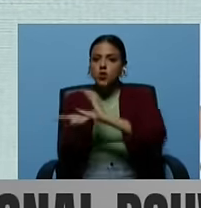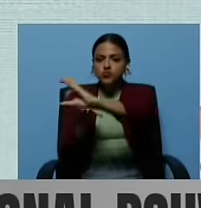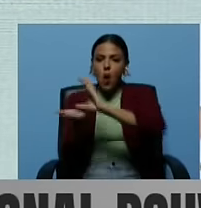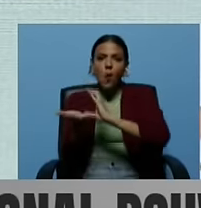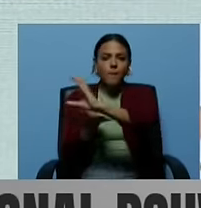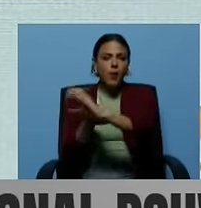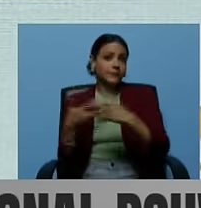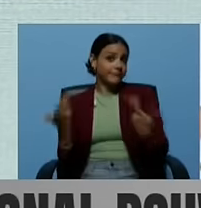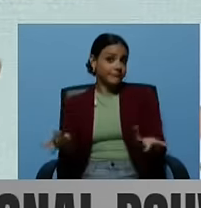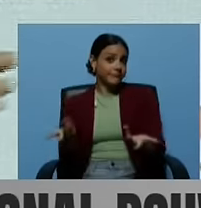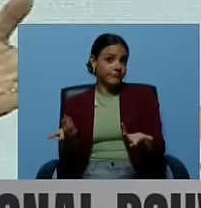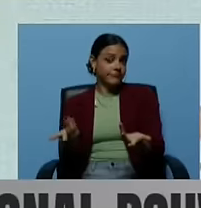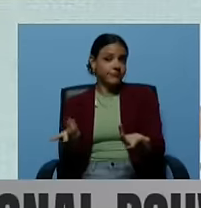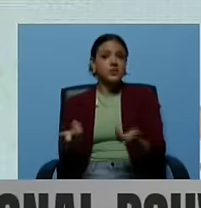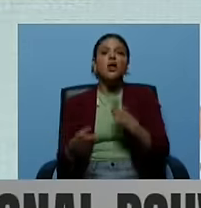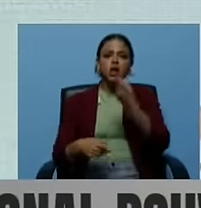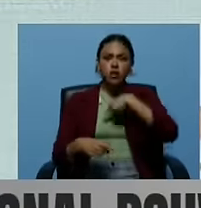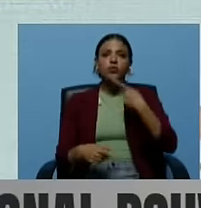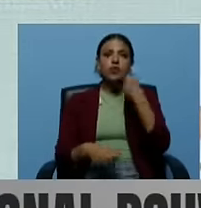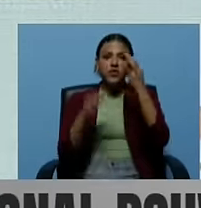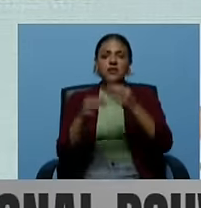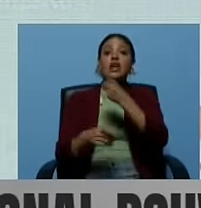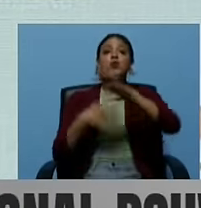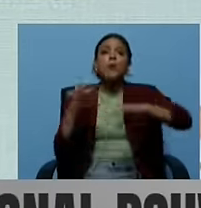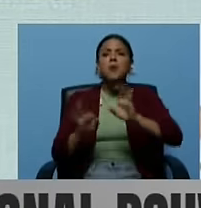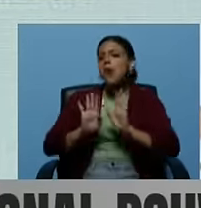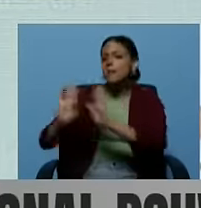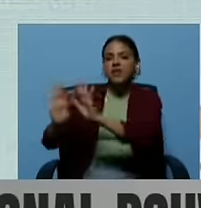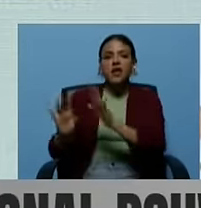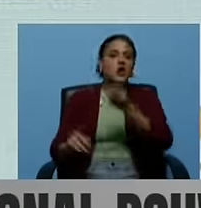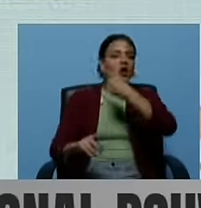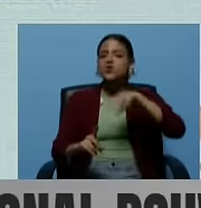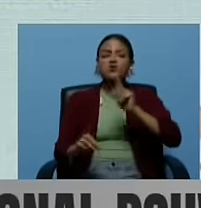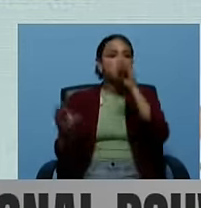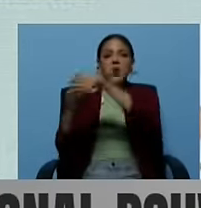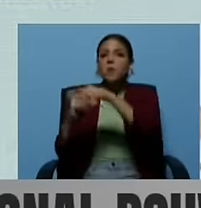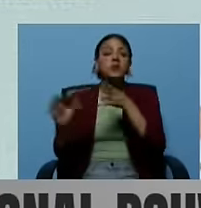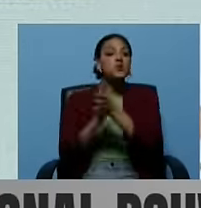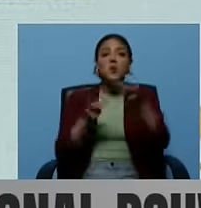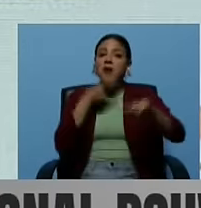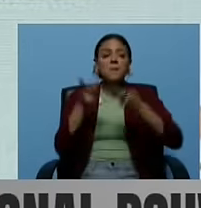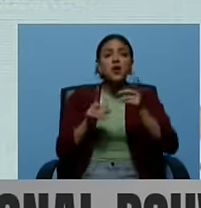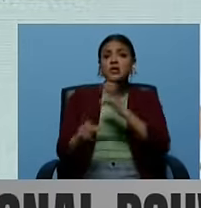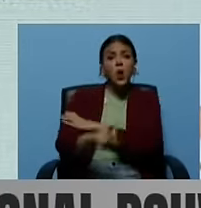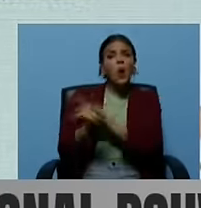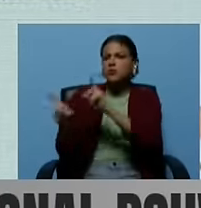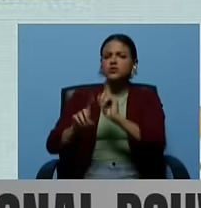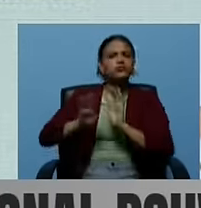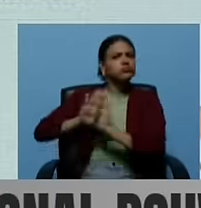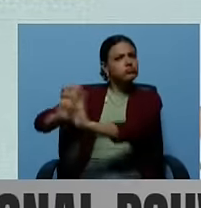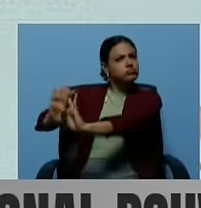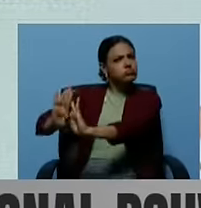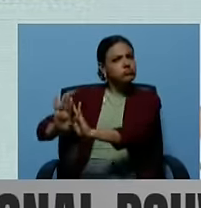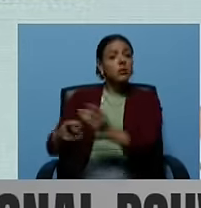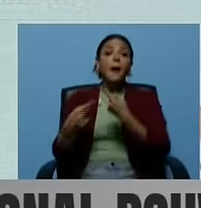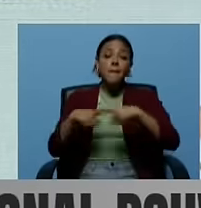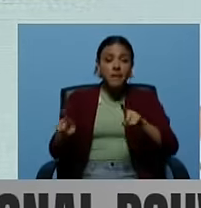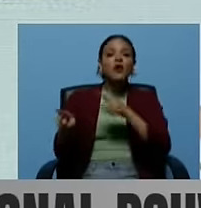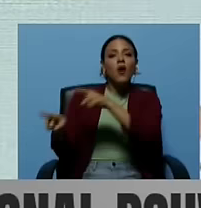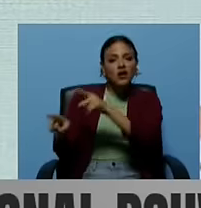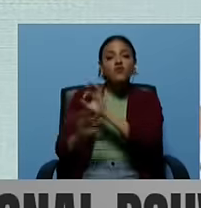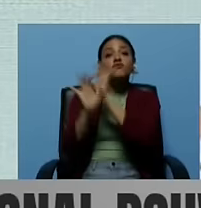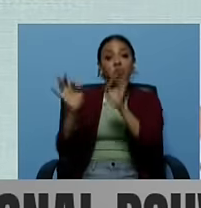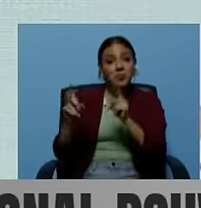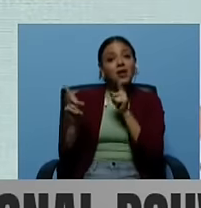De todas maneras, como nosotros decimos, ese es el problema de ellos. En verdad, no nos vamos a meter nosotros en el problema de la oposición. Pero tienen muchos.